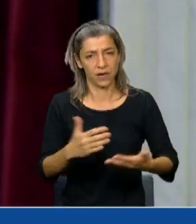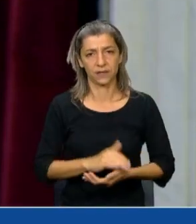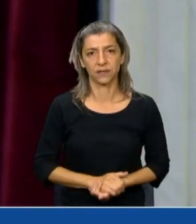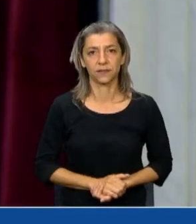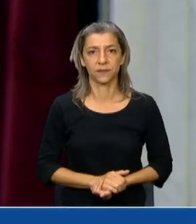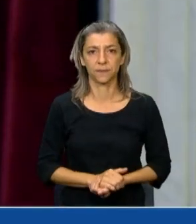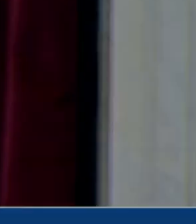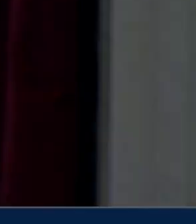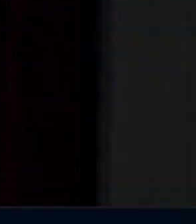Gracias, diputada.